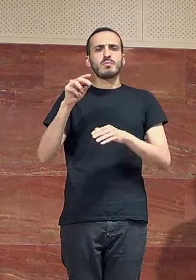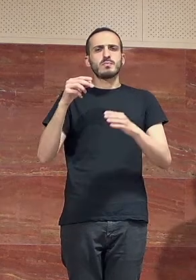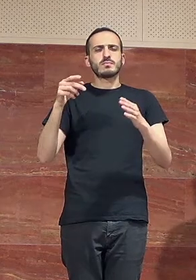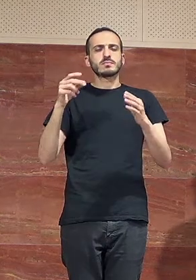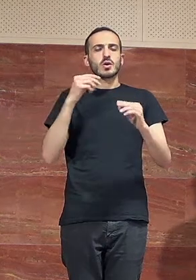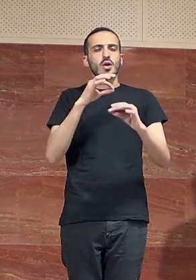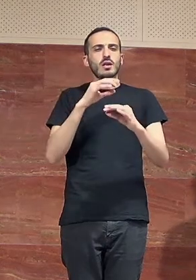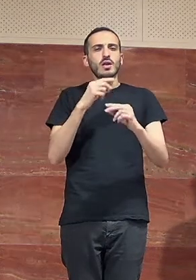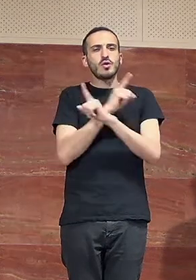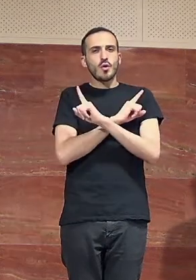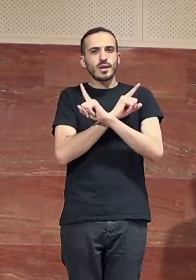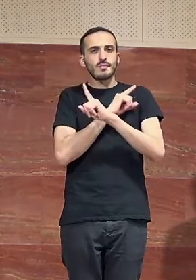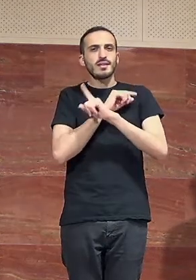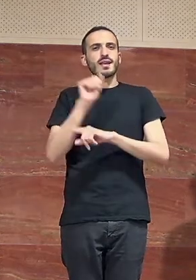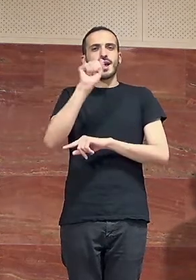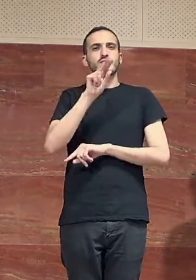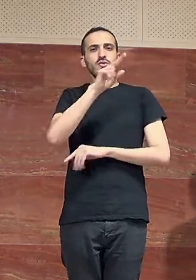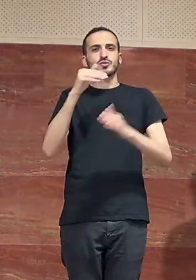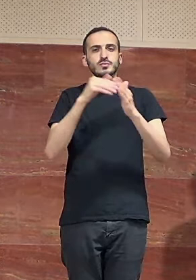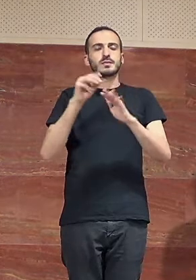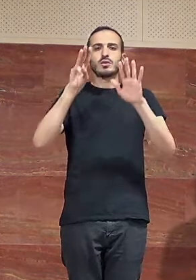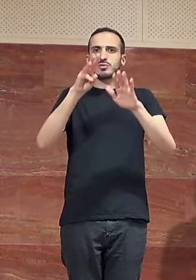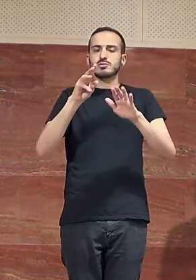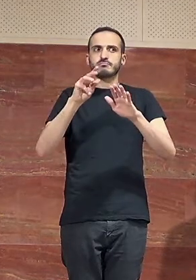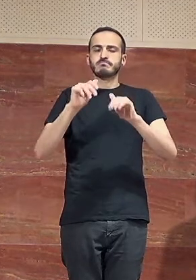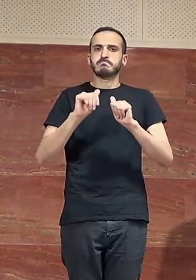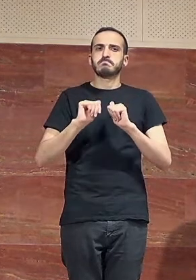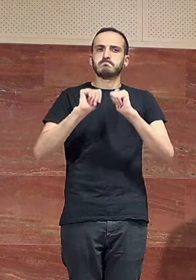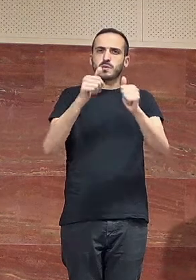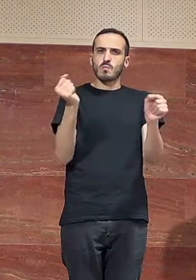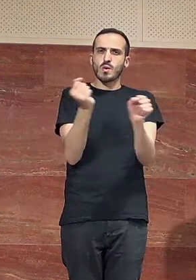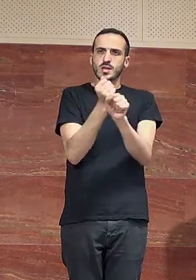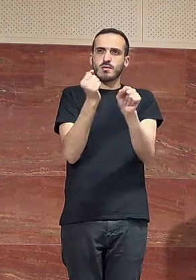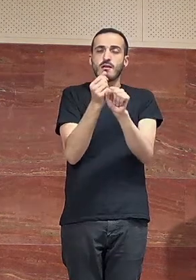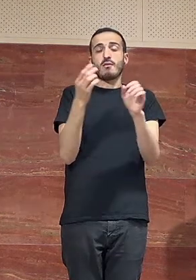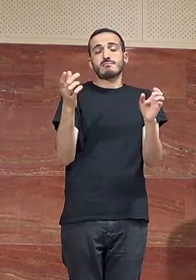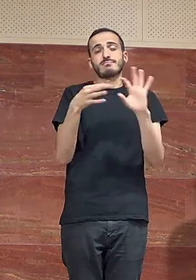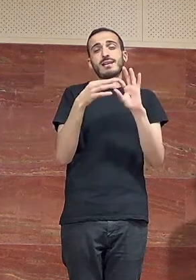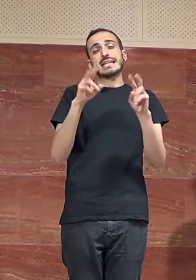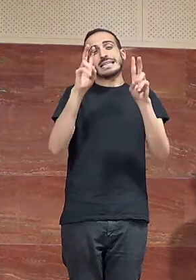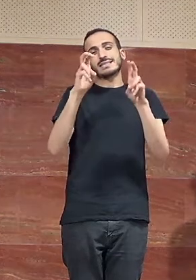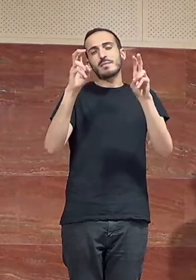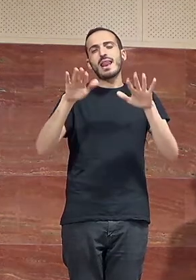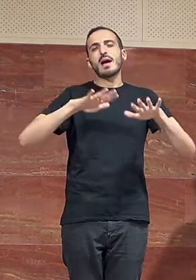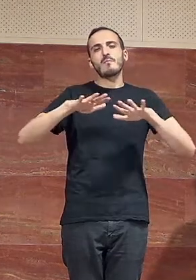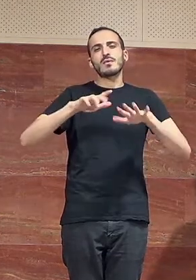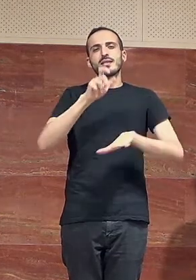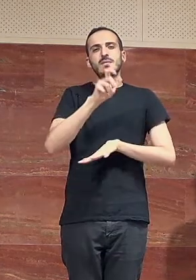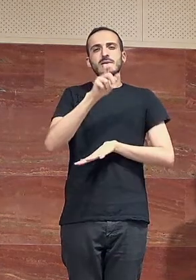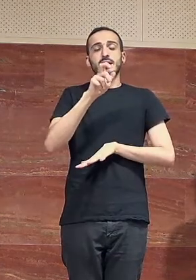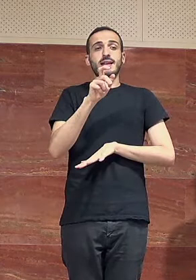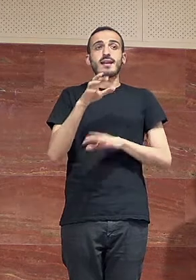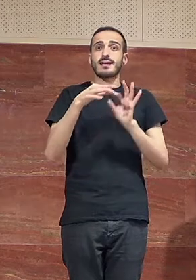documento que abordaba este problema de la movilidad peatonal en un ámbito muy concreto, que era el centro de